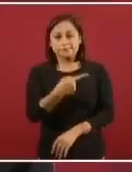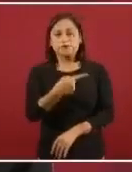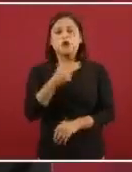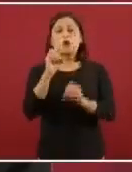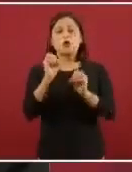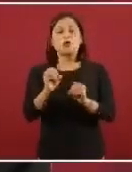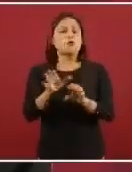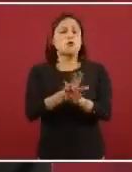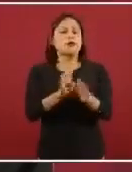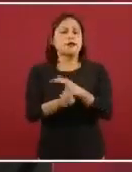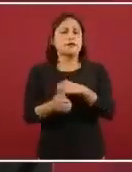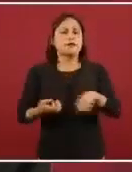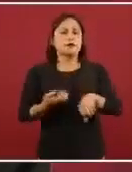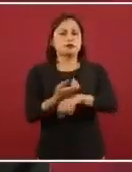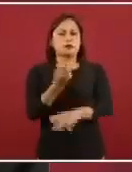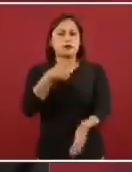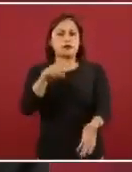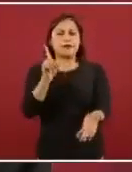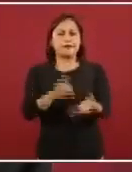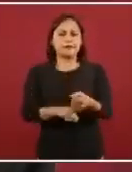delictiva en un estado, es porque